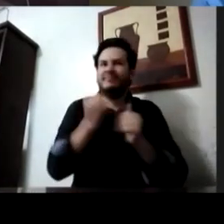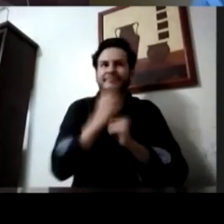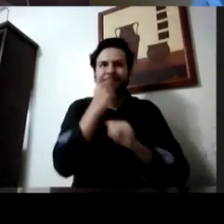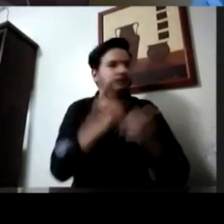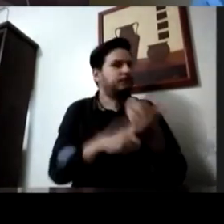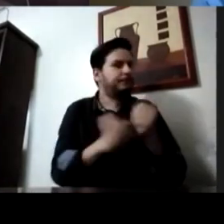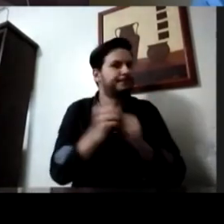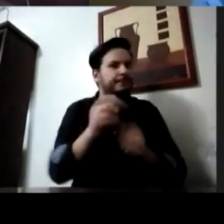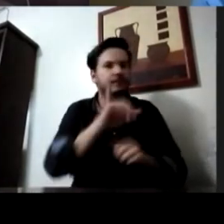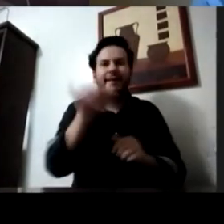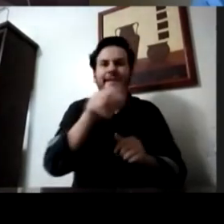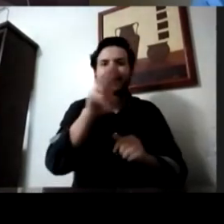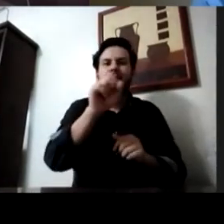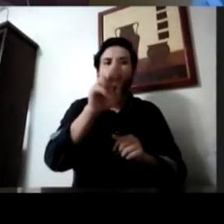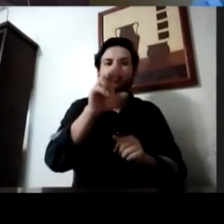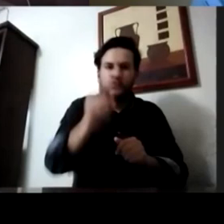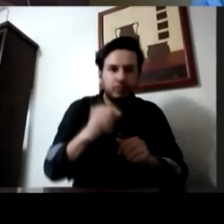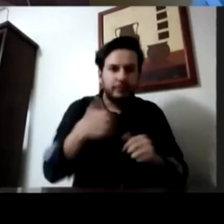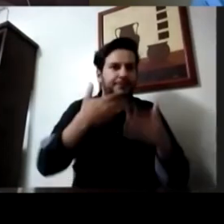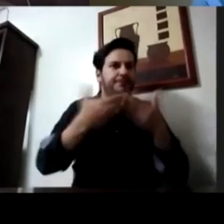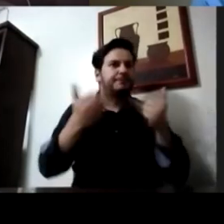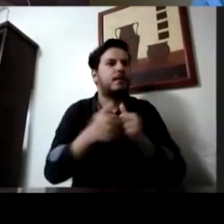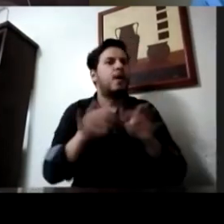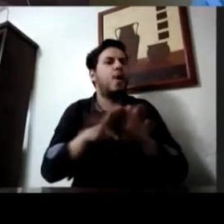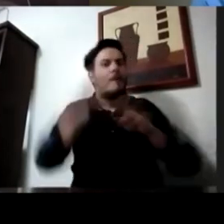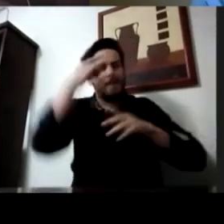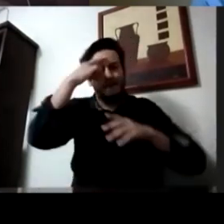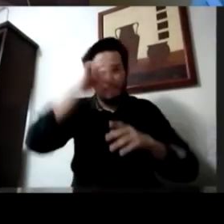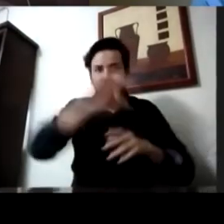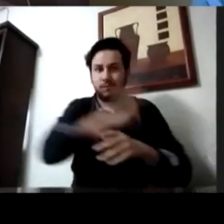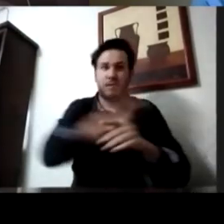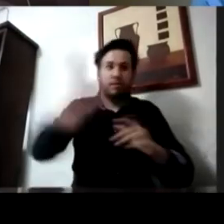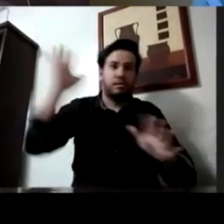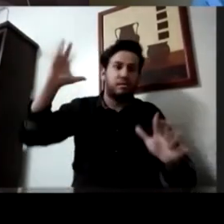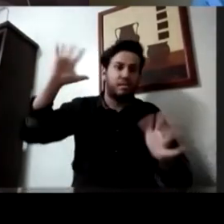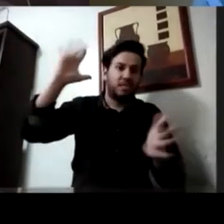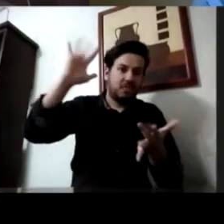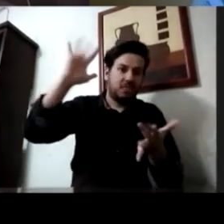cantidad de preguntas de cómo aplanamos la curva de la discriminación.